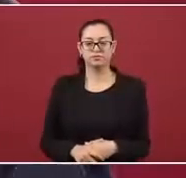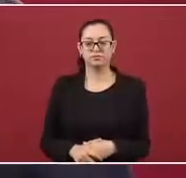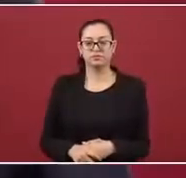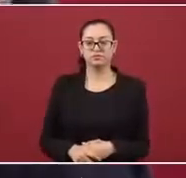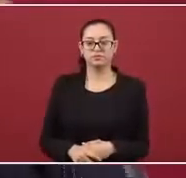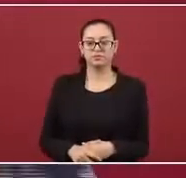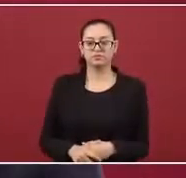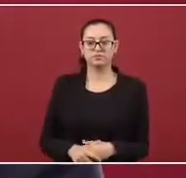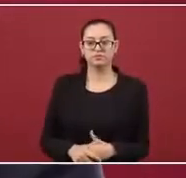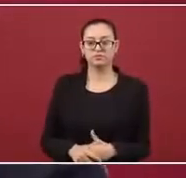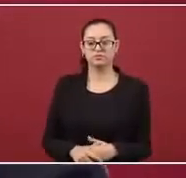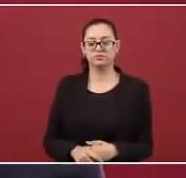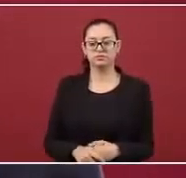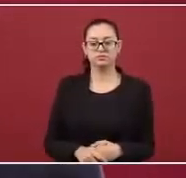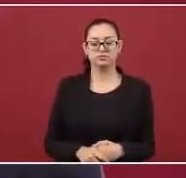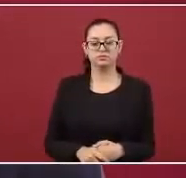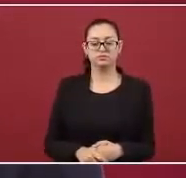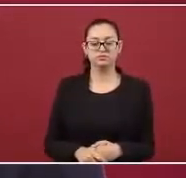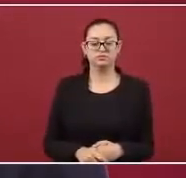Si hay